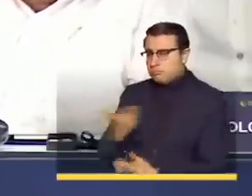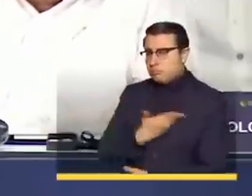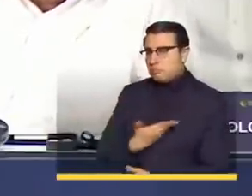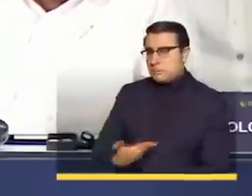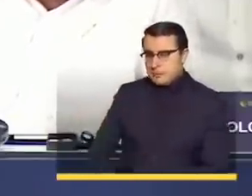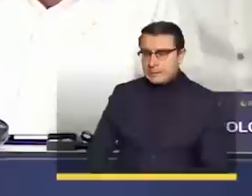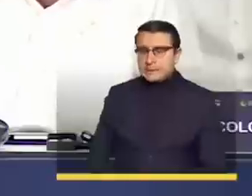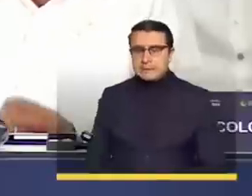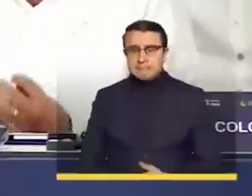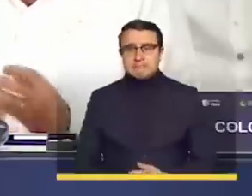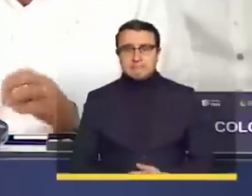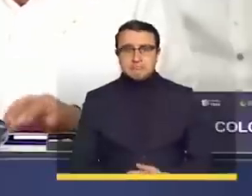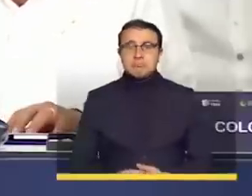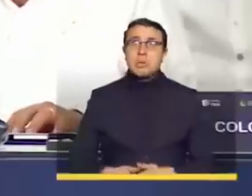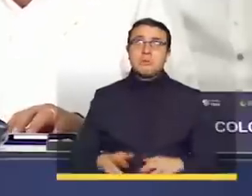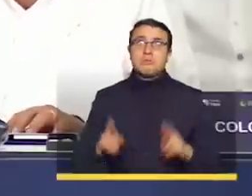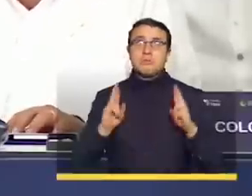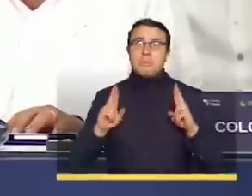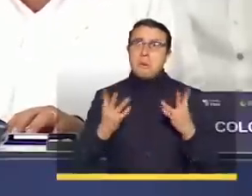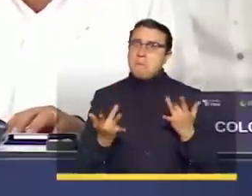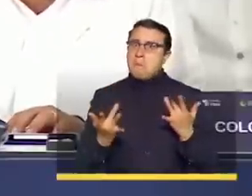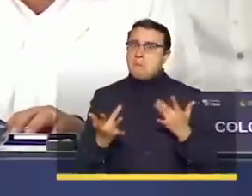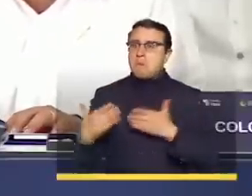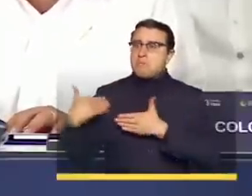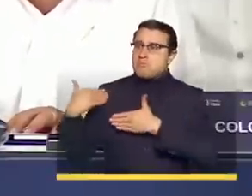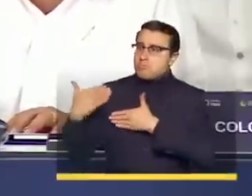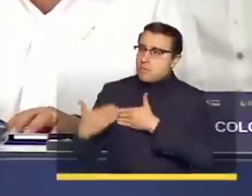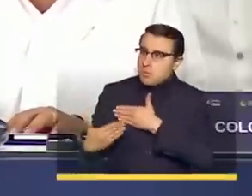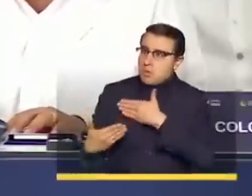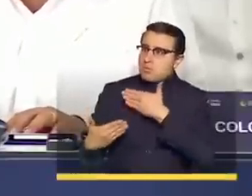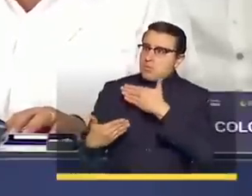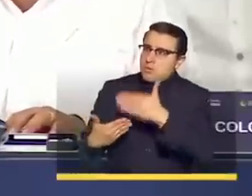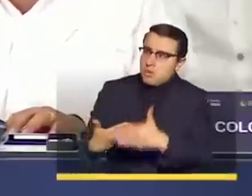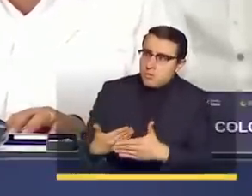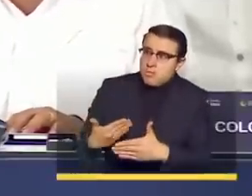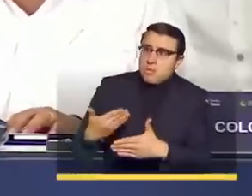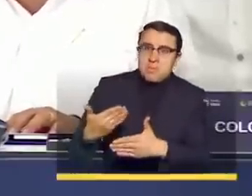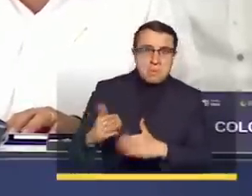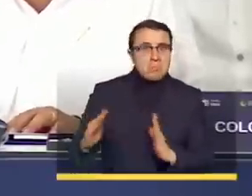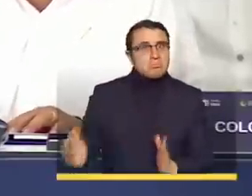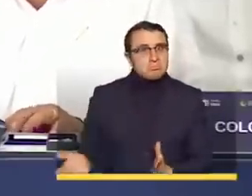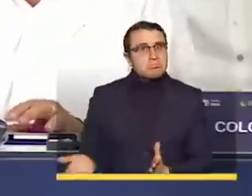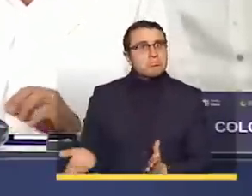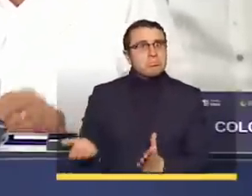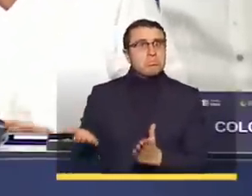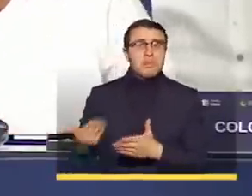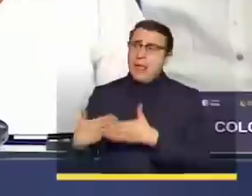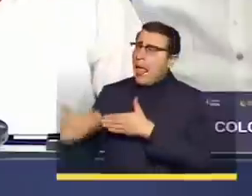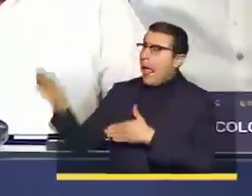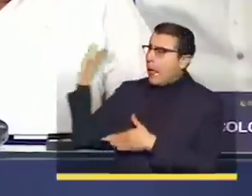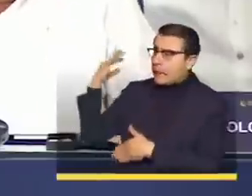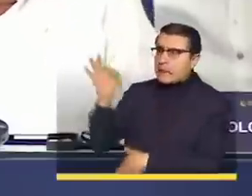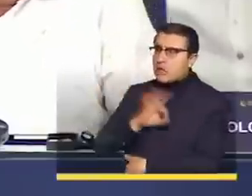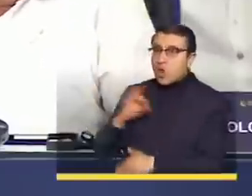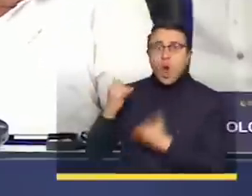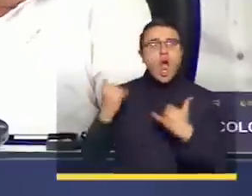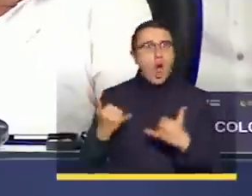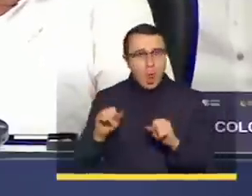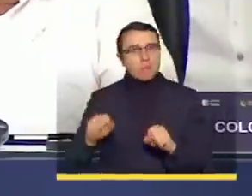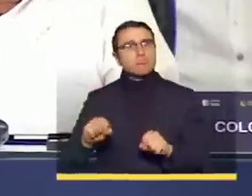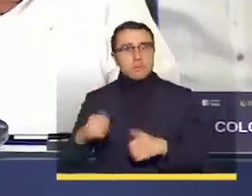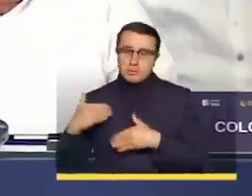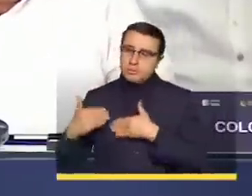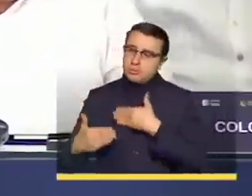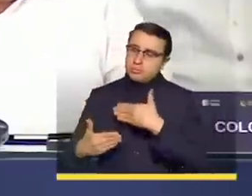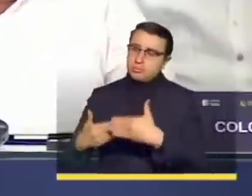Esperemos, ha venido avanzando con pasos ciertos como nunca había ocurrido. El proceso de